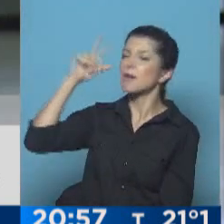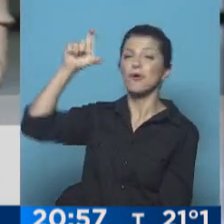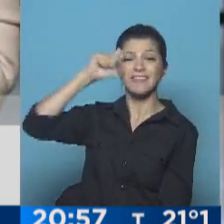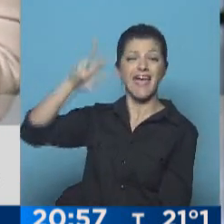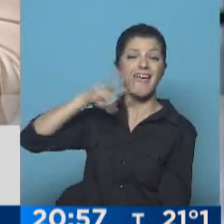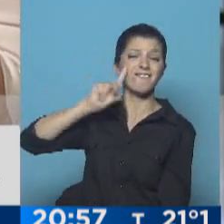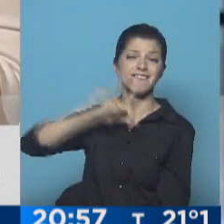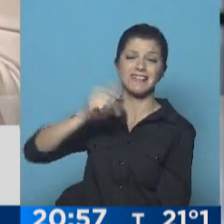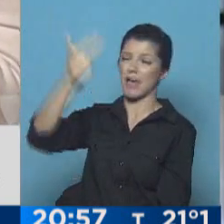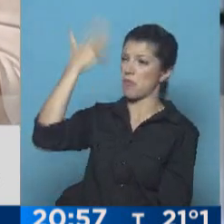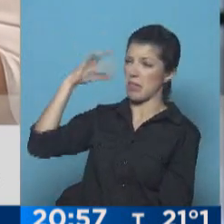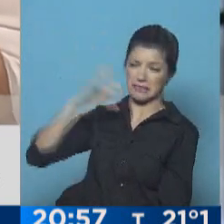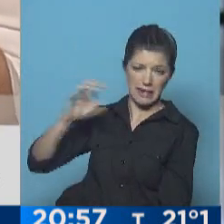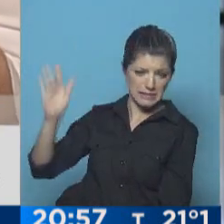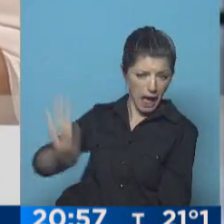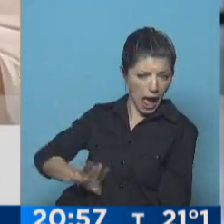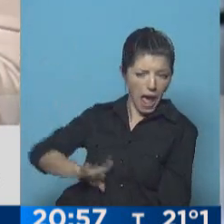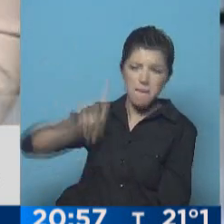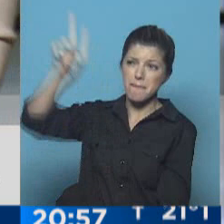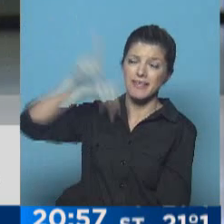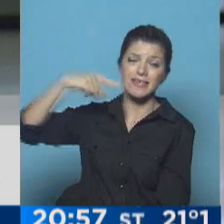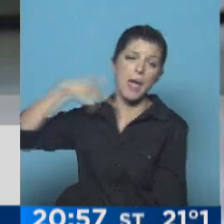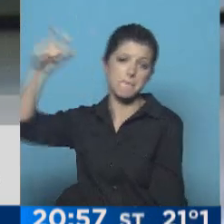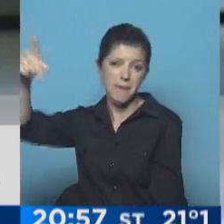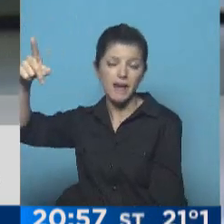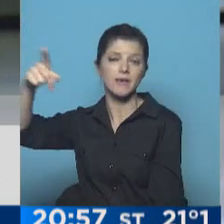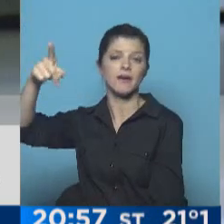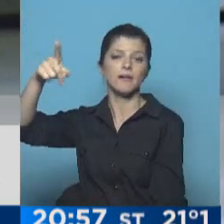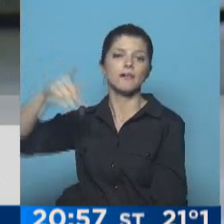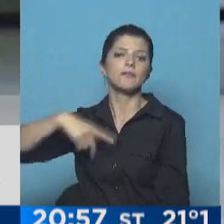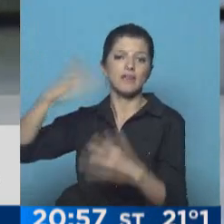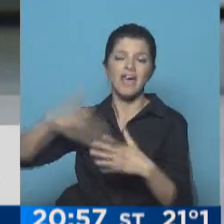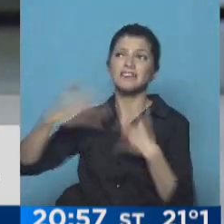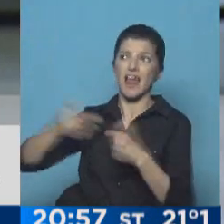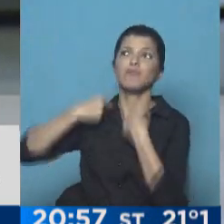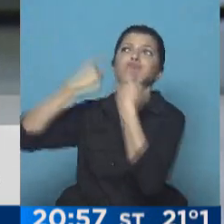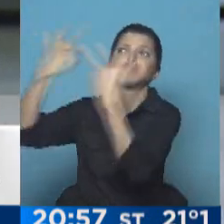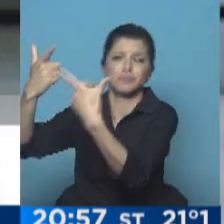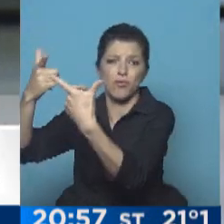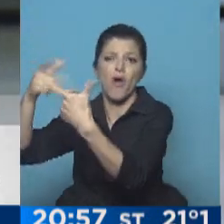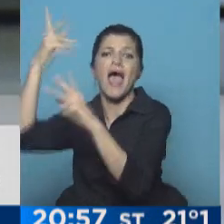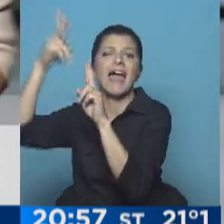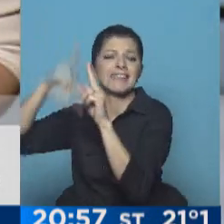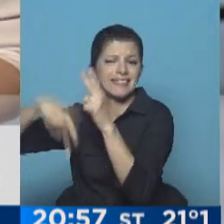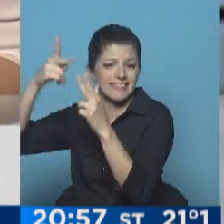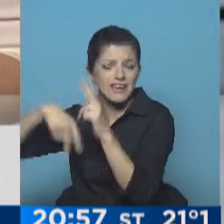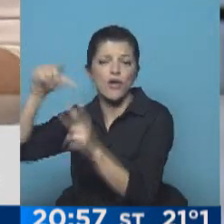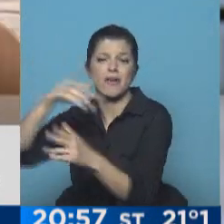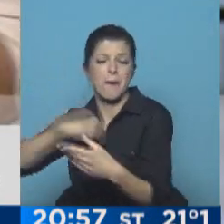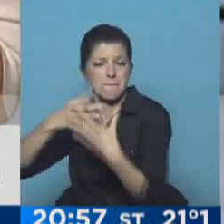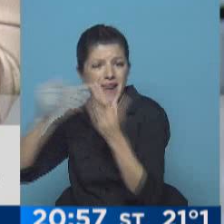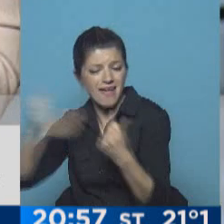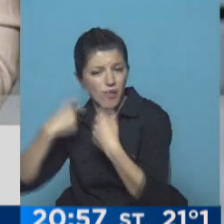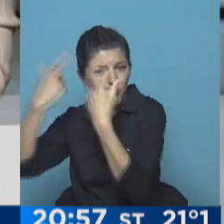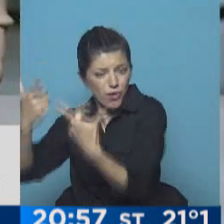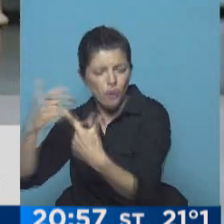tenía hambre España fue a llevarles trigo y Esperanza yo digo entonces